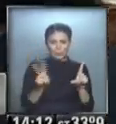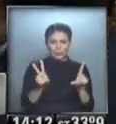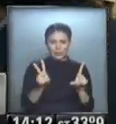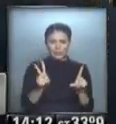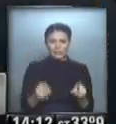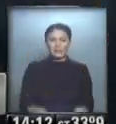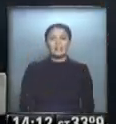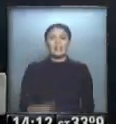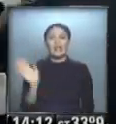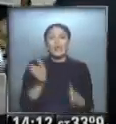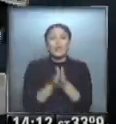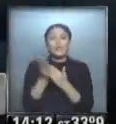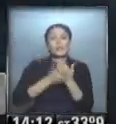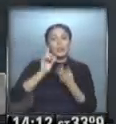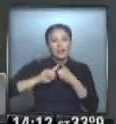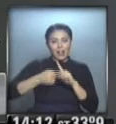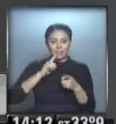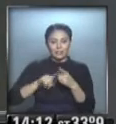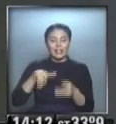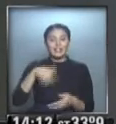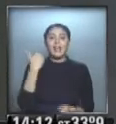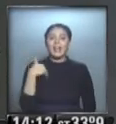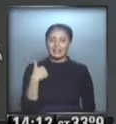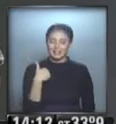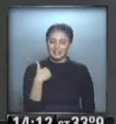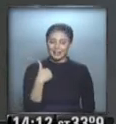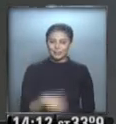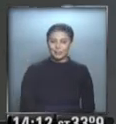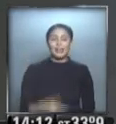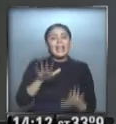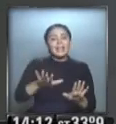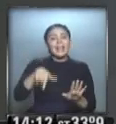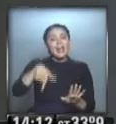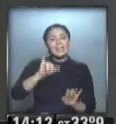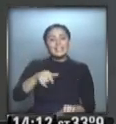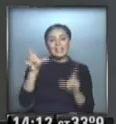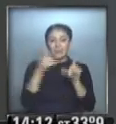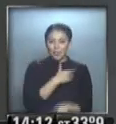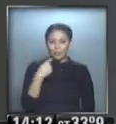junto a él a su canciller, es a la República Argentina. Quédense ahora en la